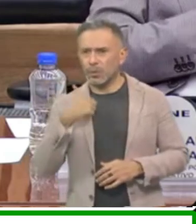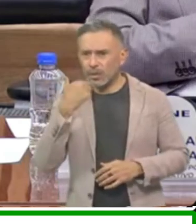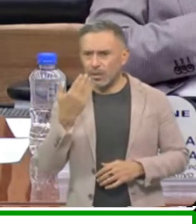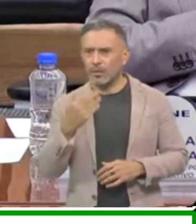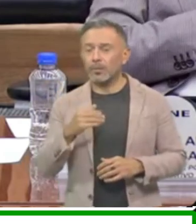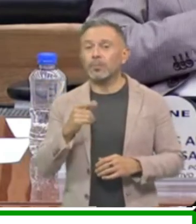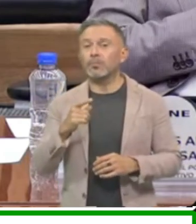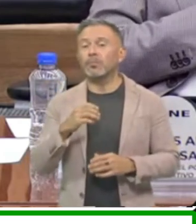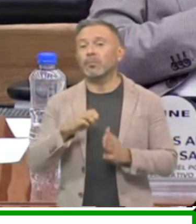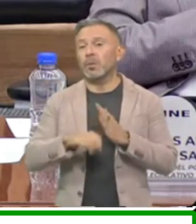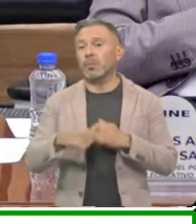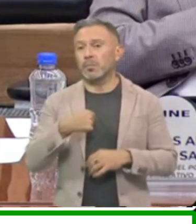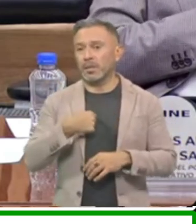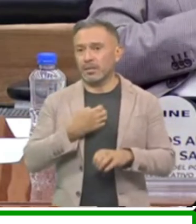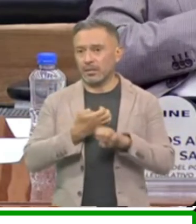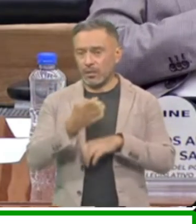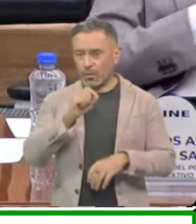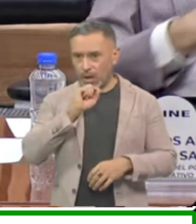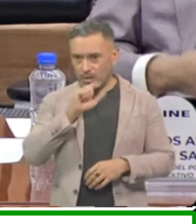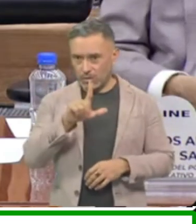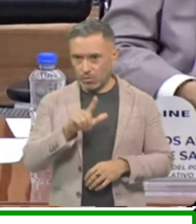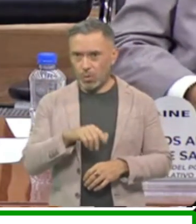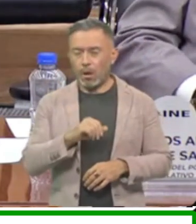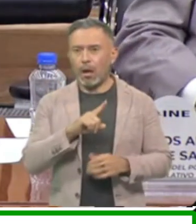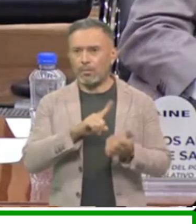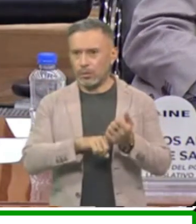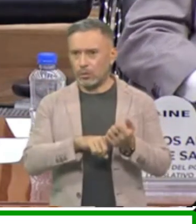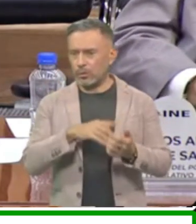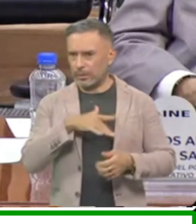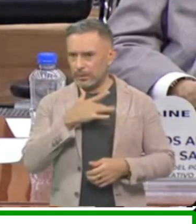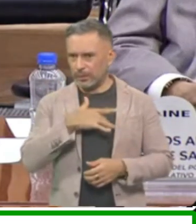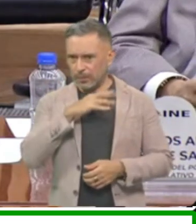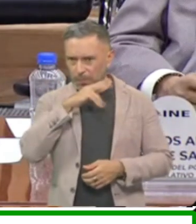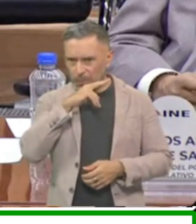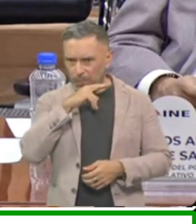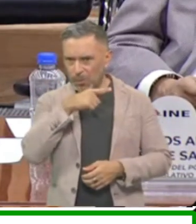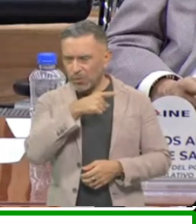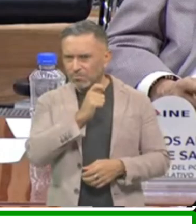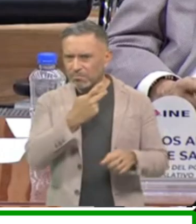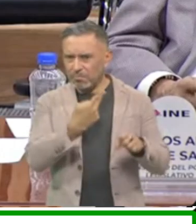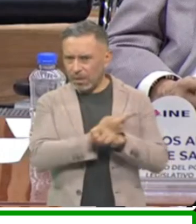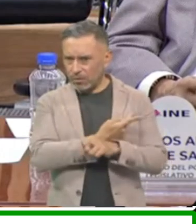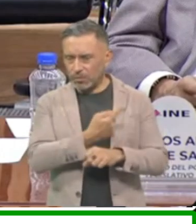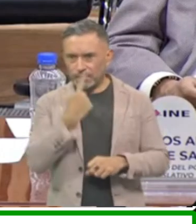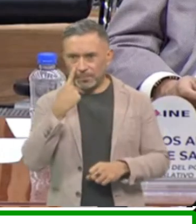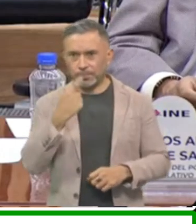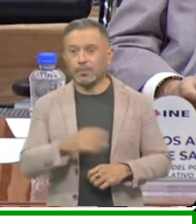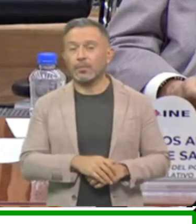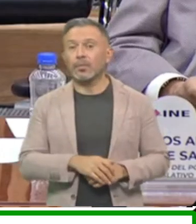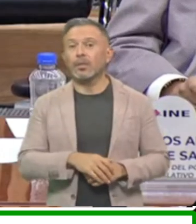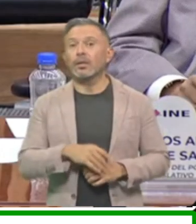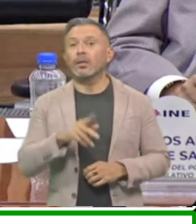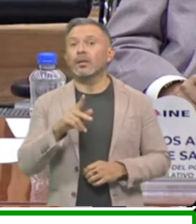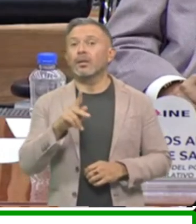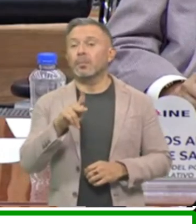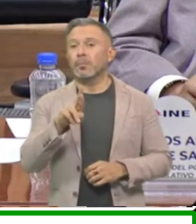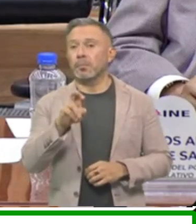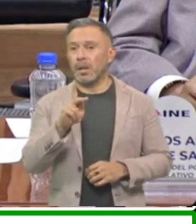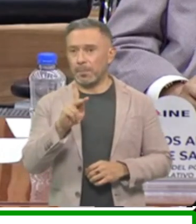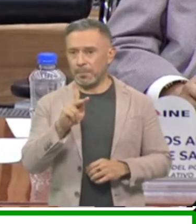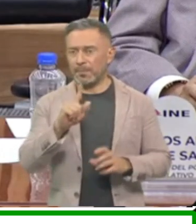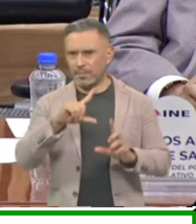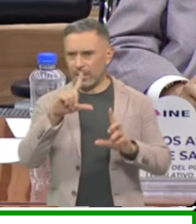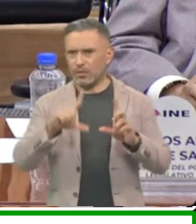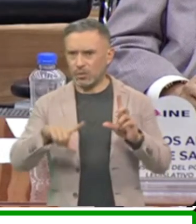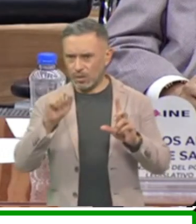del caso de mi estado, de Jalisco, donde tenemos profundas preocupaciones sobre lo que ocurre. Celebramos que el PREP a nivel nacional